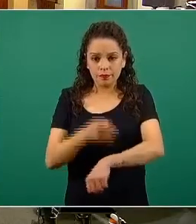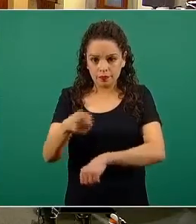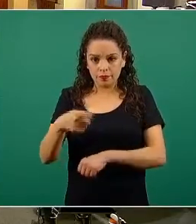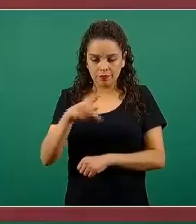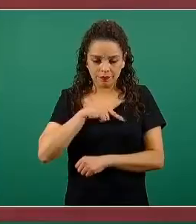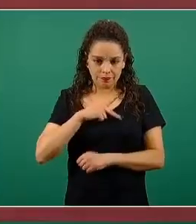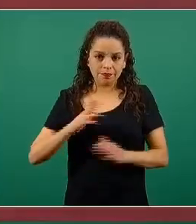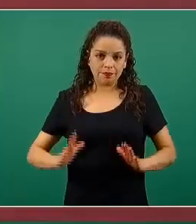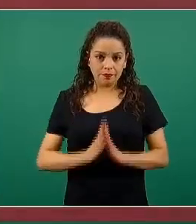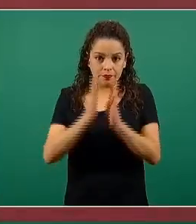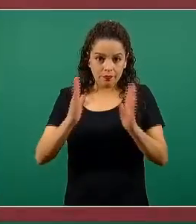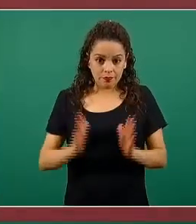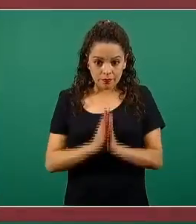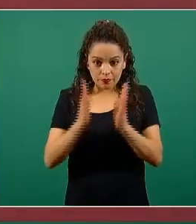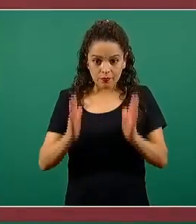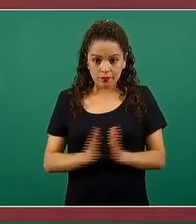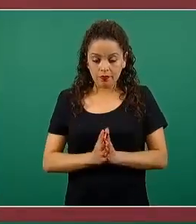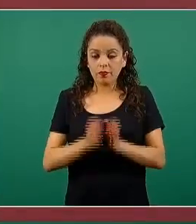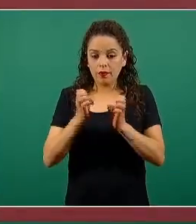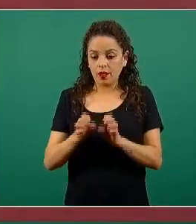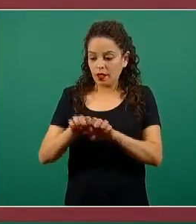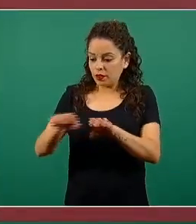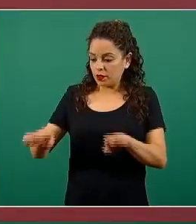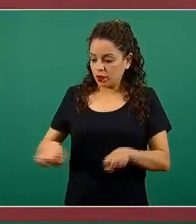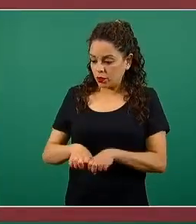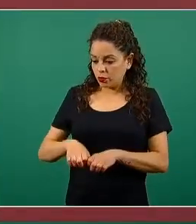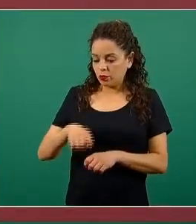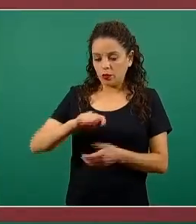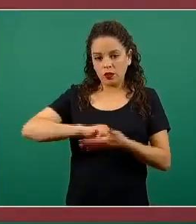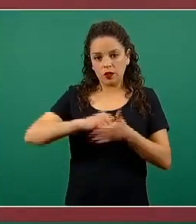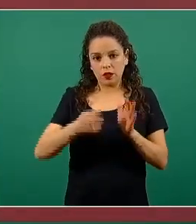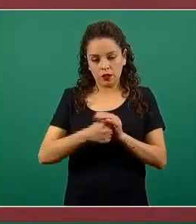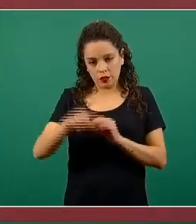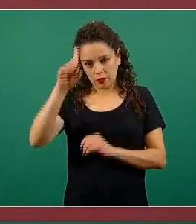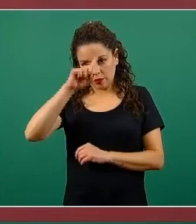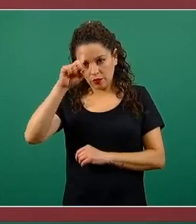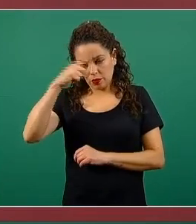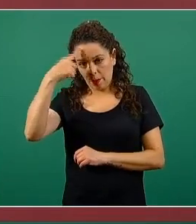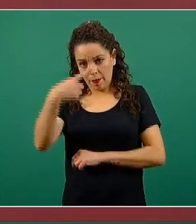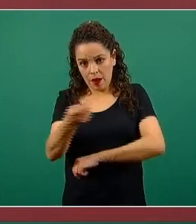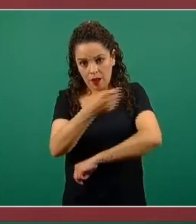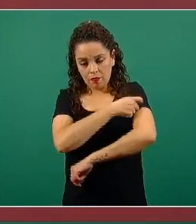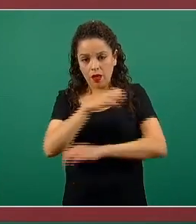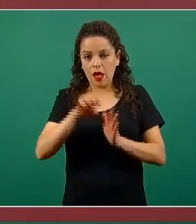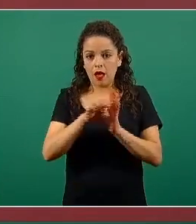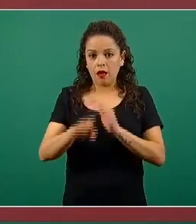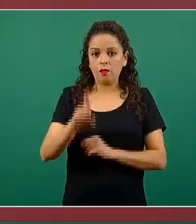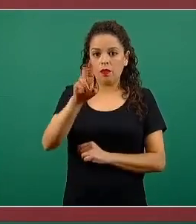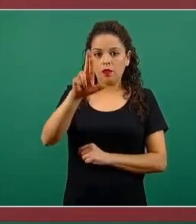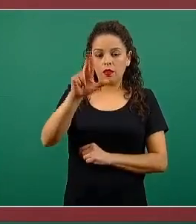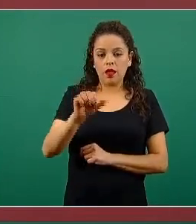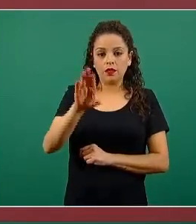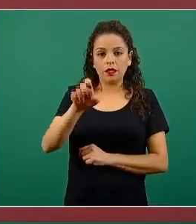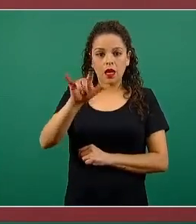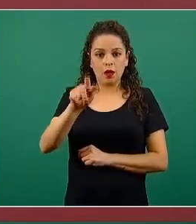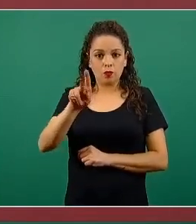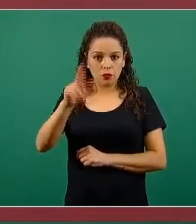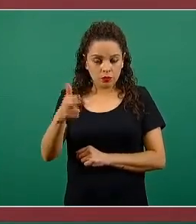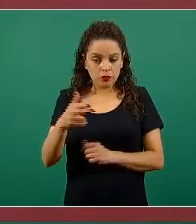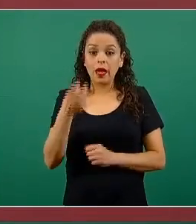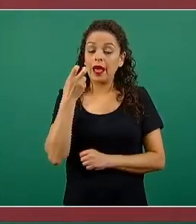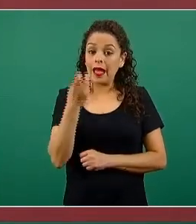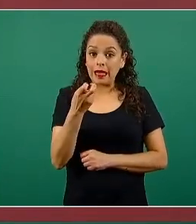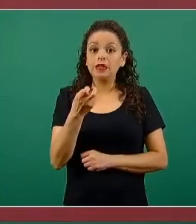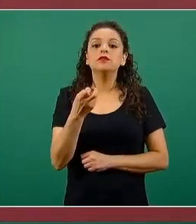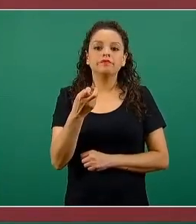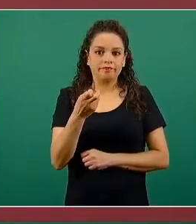reflexión están en nuestro grupo técnico asesor de vacunación, como la doctora Celia Alpucci. Entonces también se ha hecho una